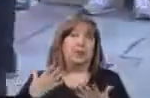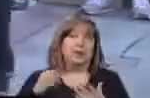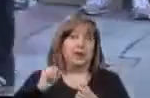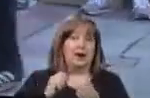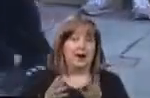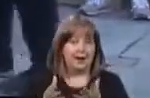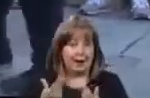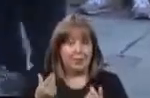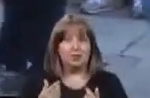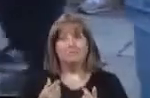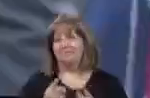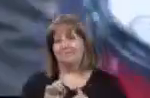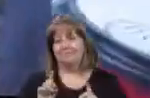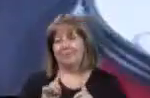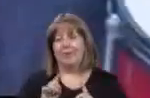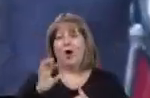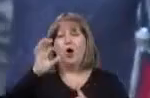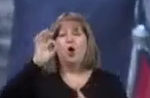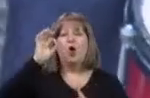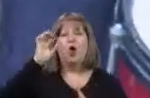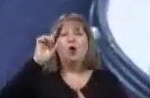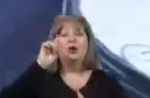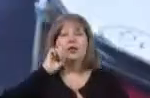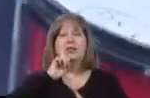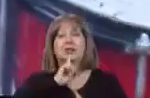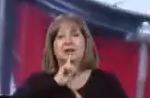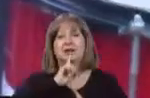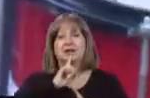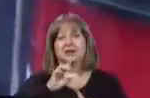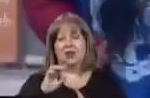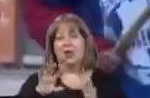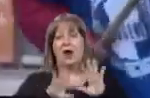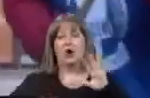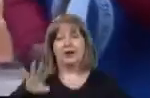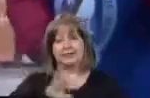pero no hay plazo para la OIT para que se expida respecto a este pedido. Gracias, Pablo.